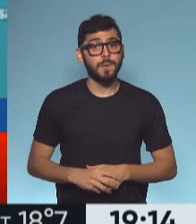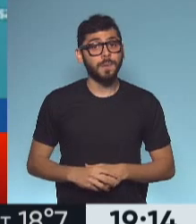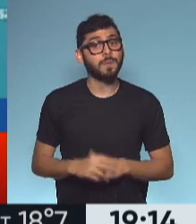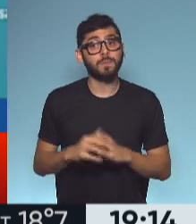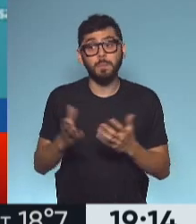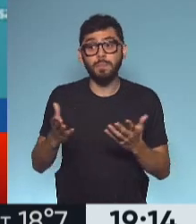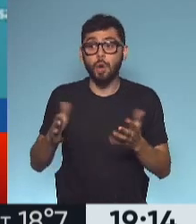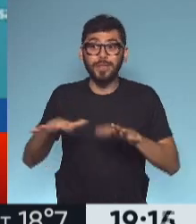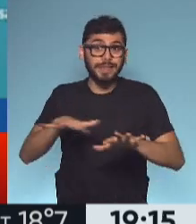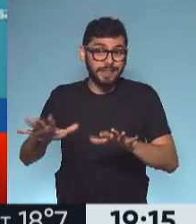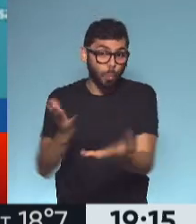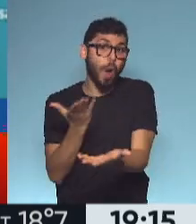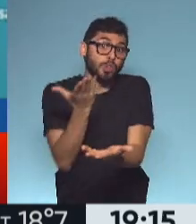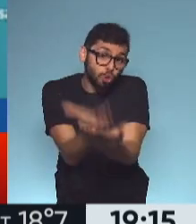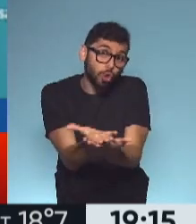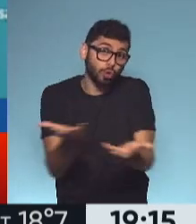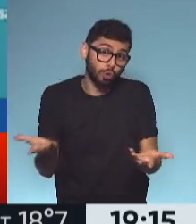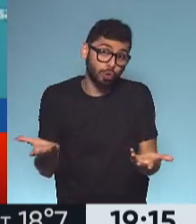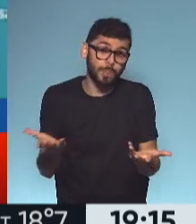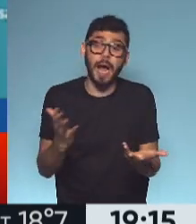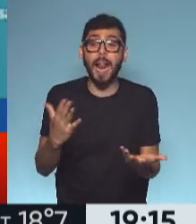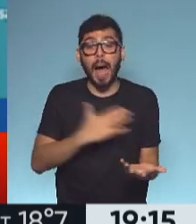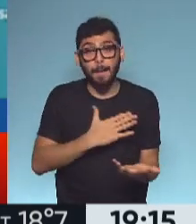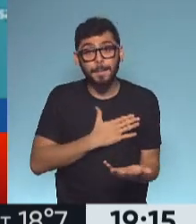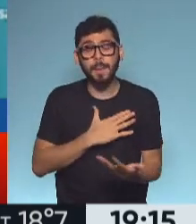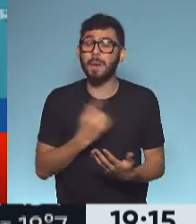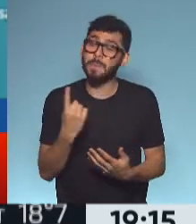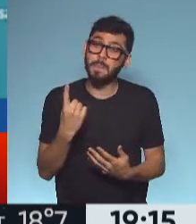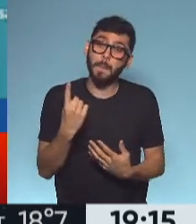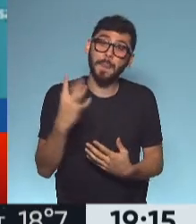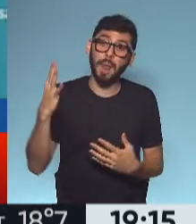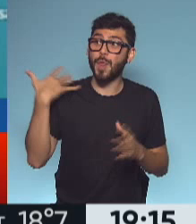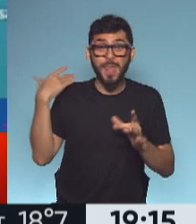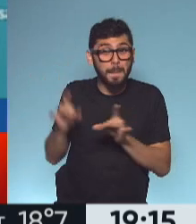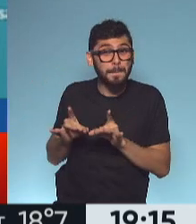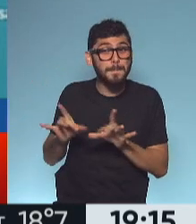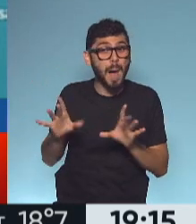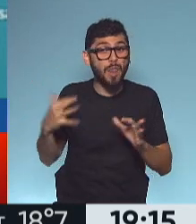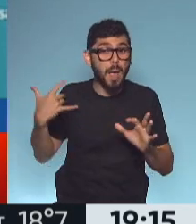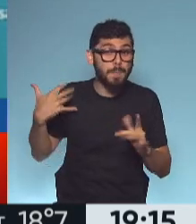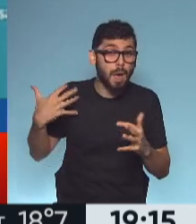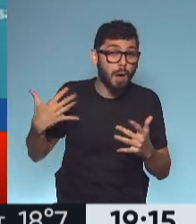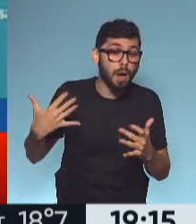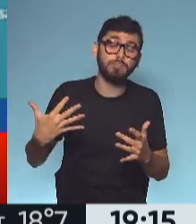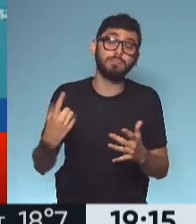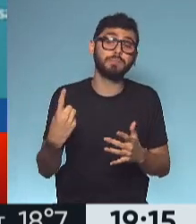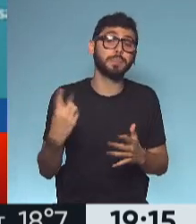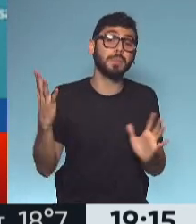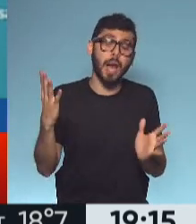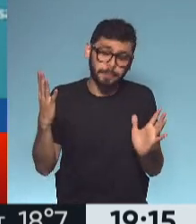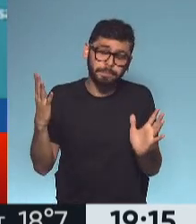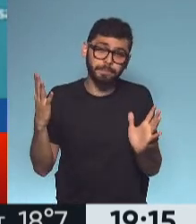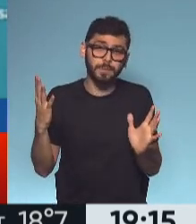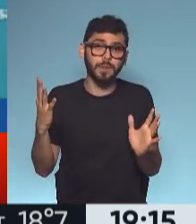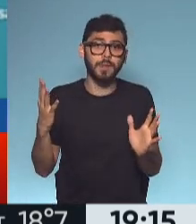esta realidad. Lamentablemente, y por primera vez desde que comenzó la pandemia, no